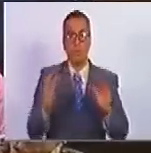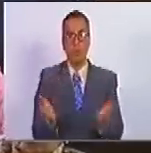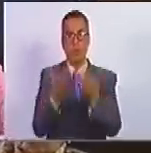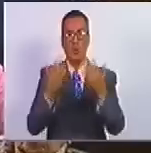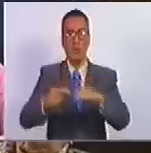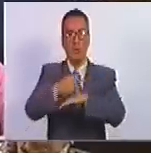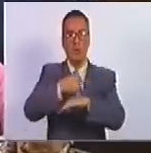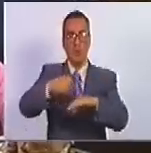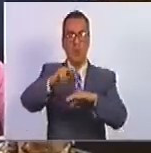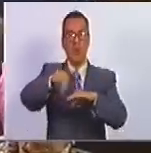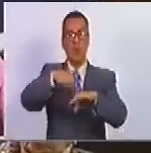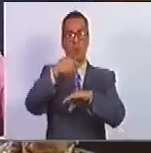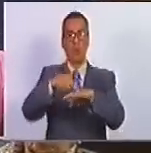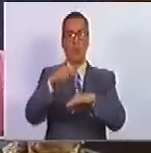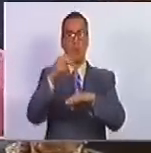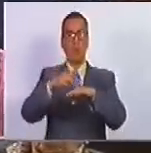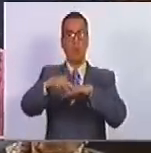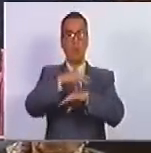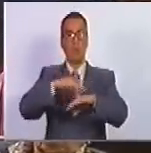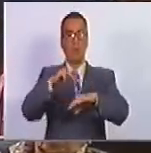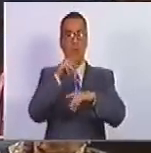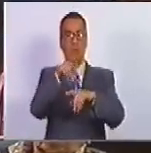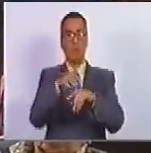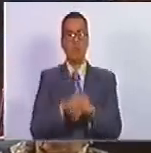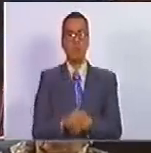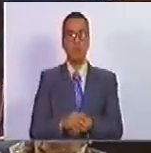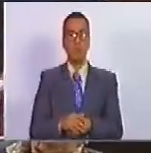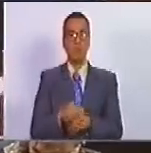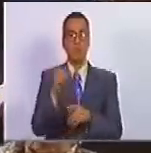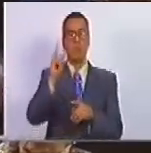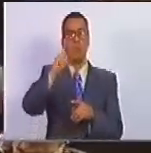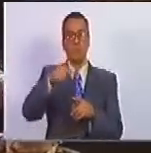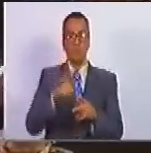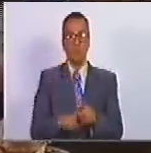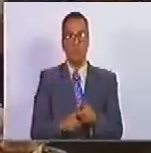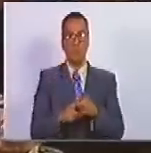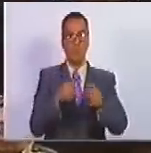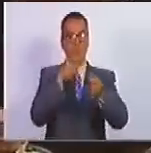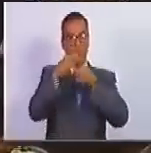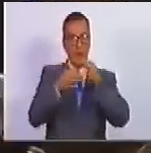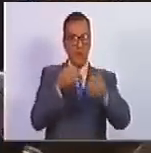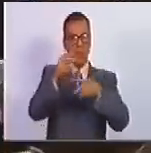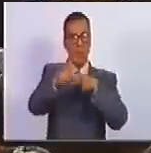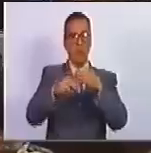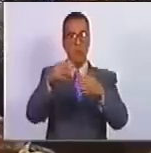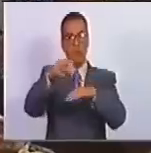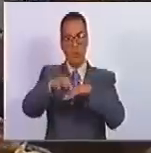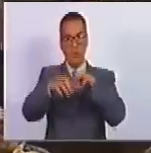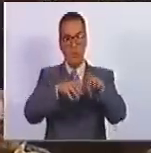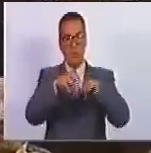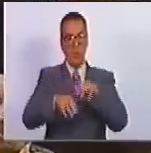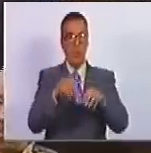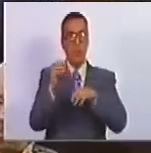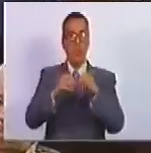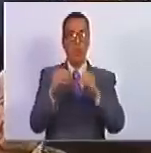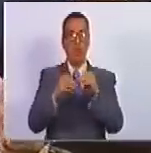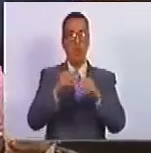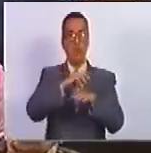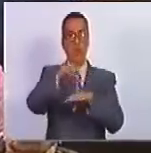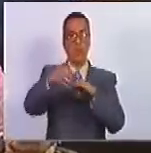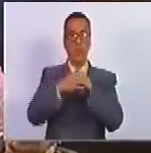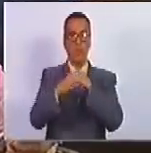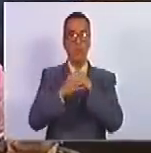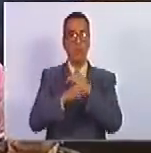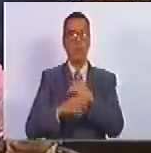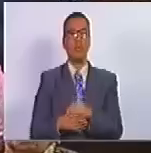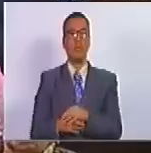el gobierno o el ministerio con competencia. A su vez, habla tanto de competencias estatales como de competencias